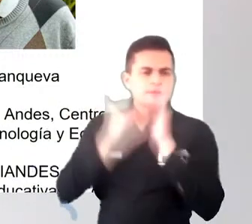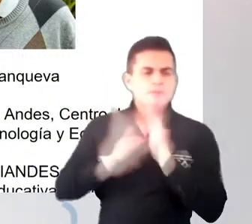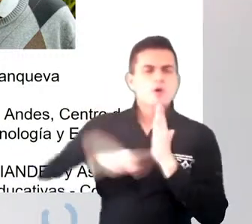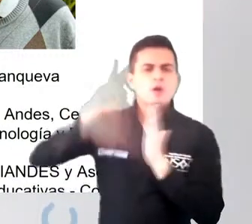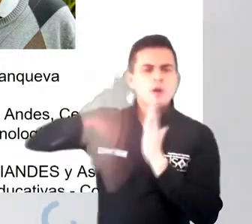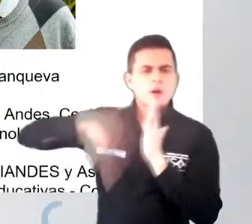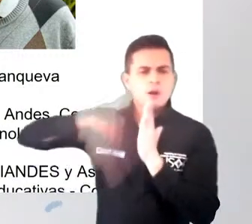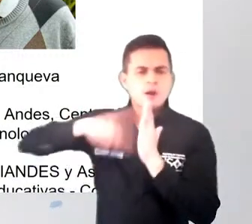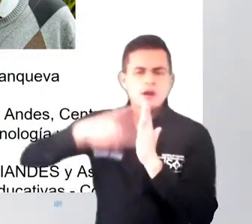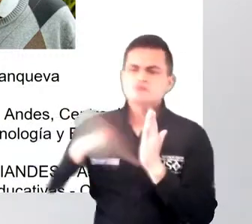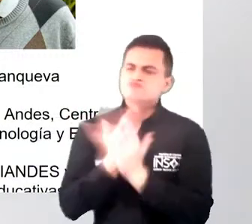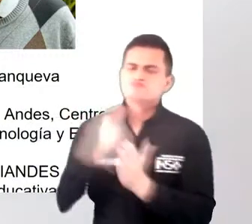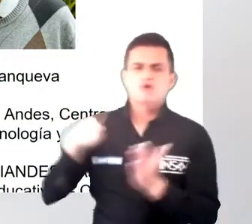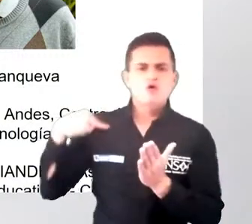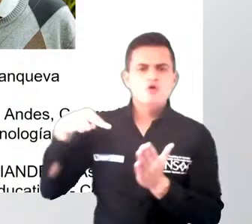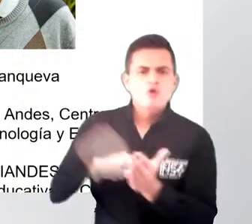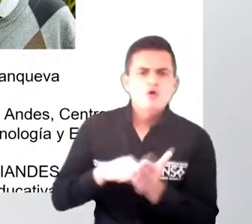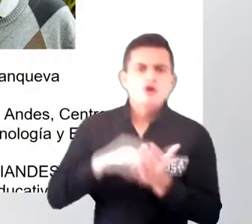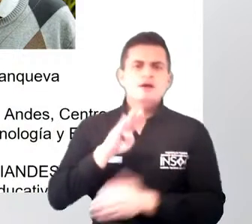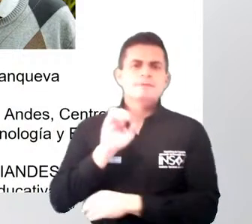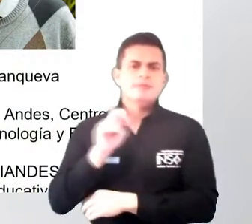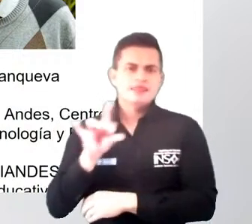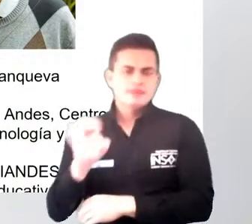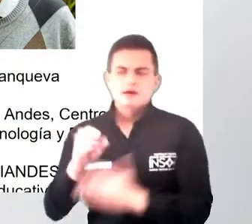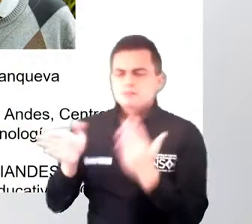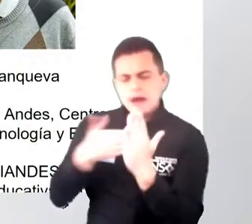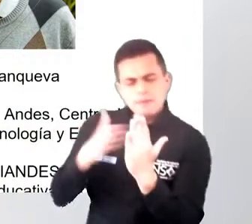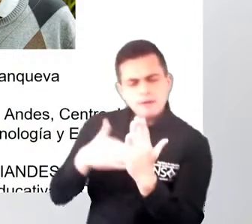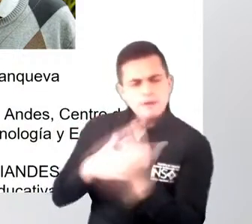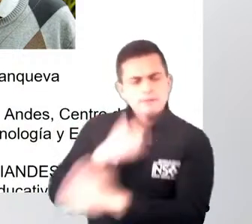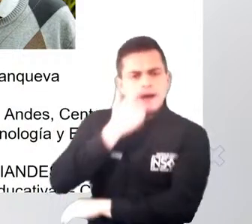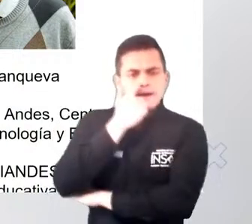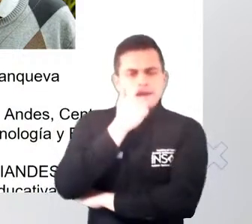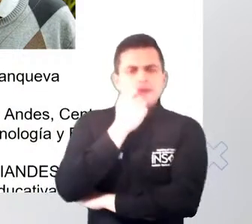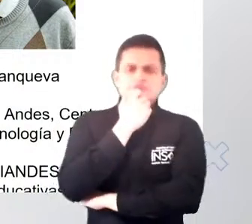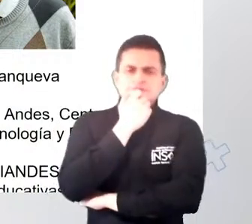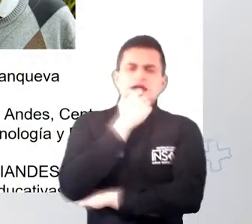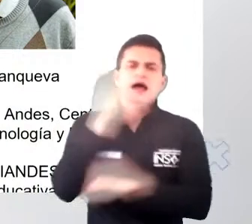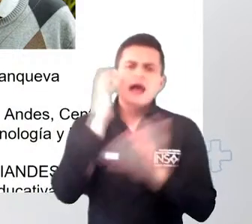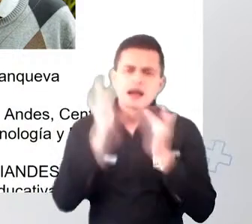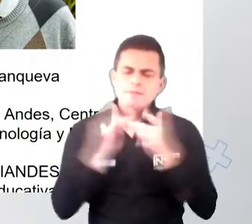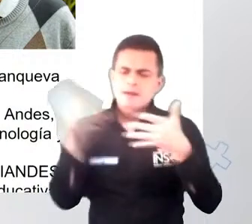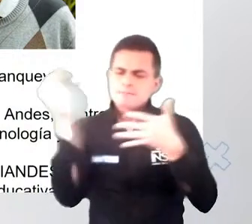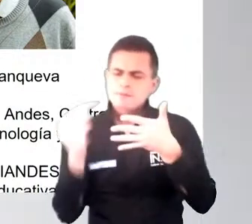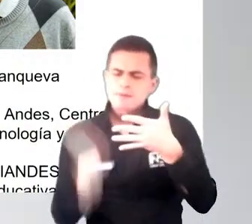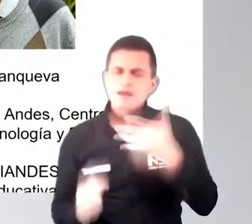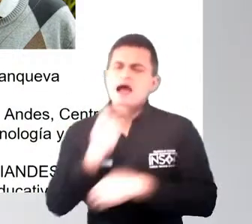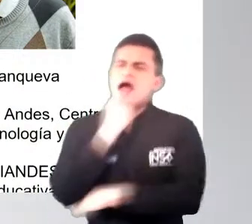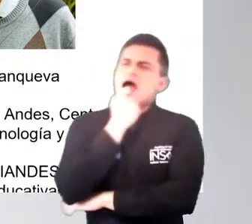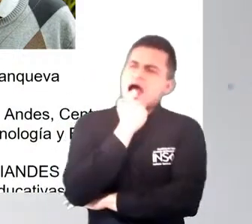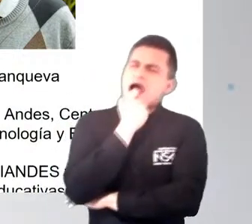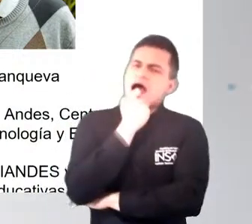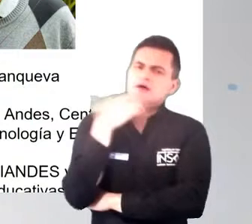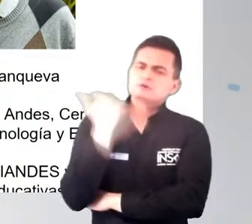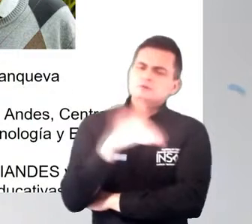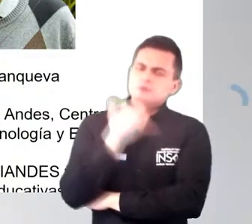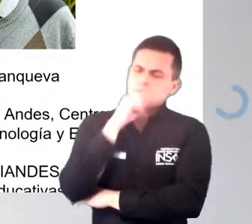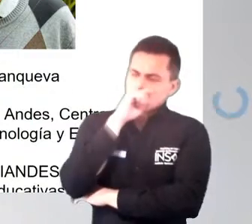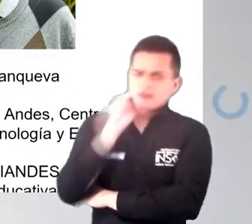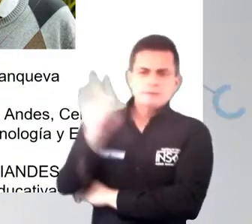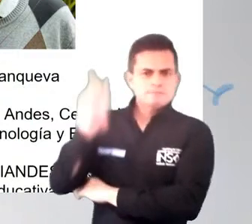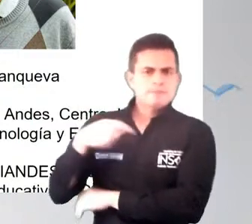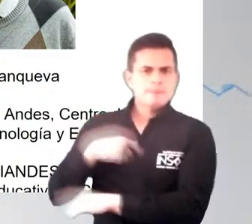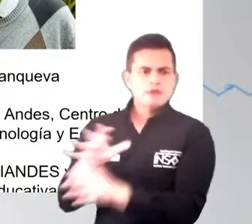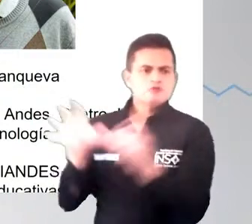cuando comenzaron a discutir acerca de Blender, tuvieron insights de parte de lo que él y sus colegas de Brigham